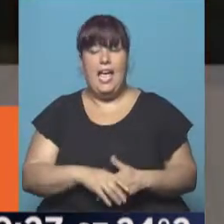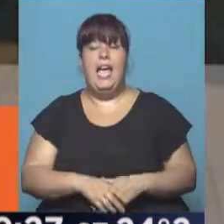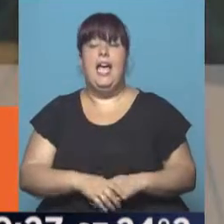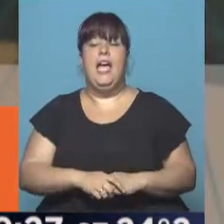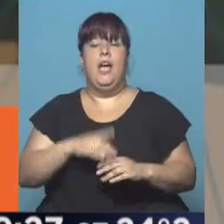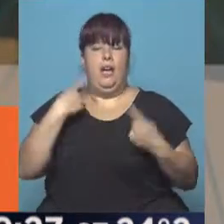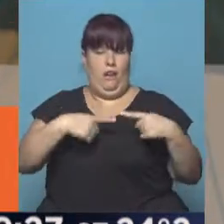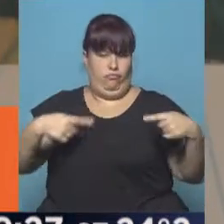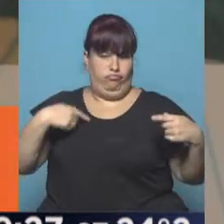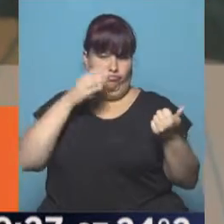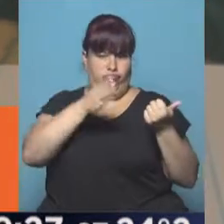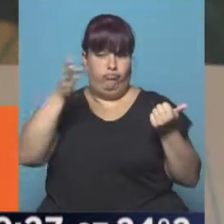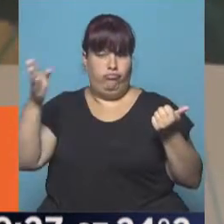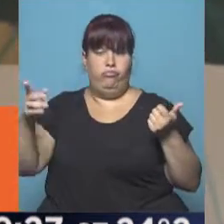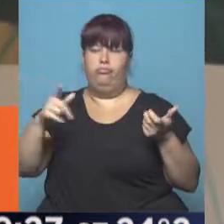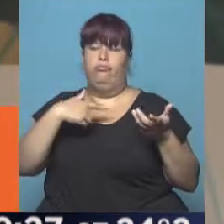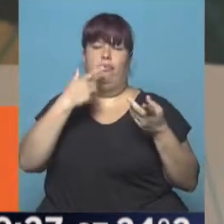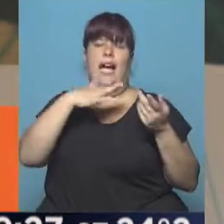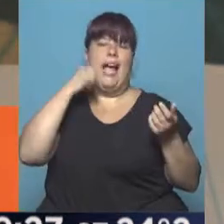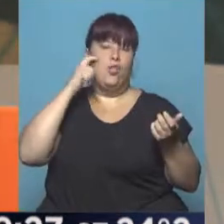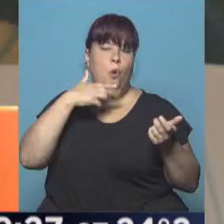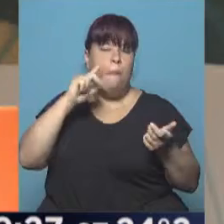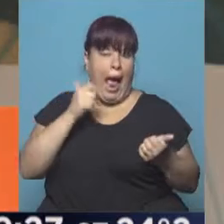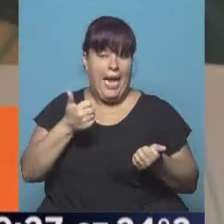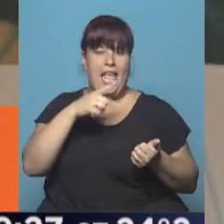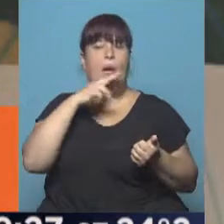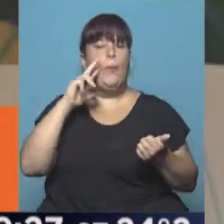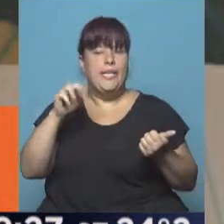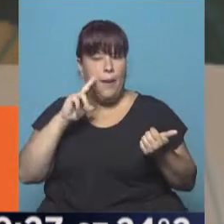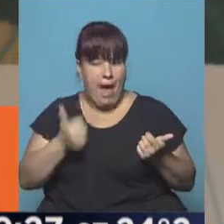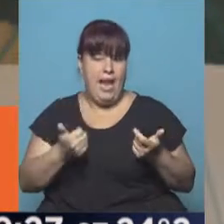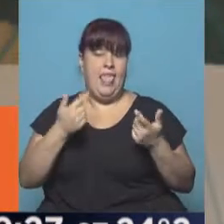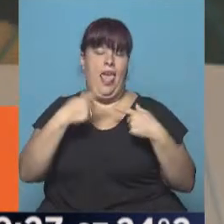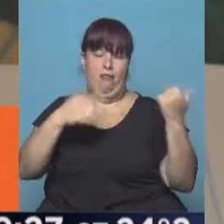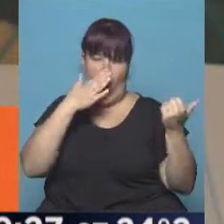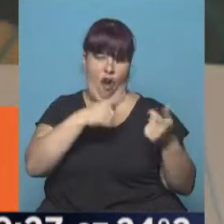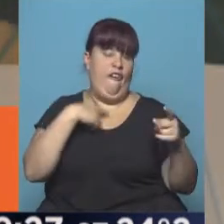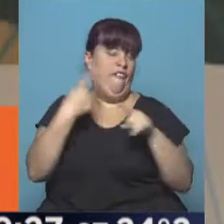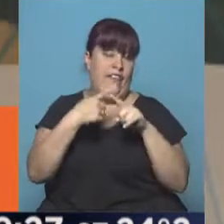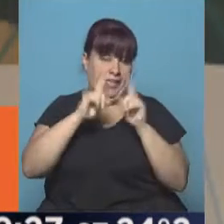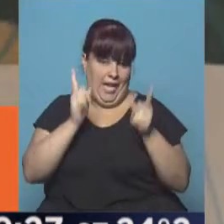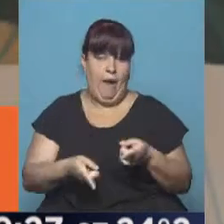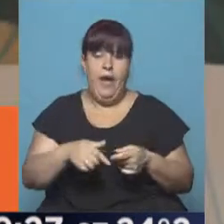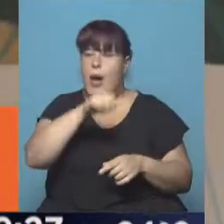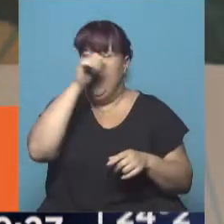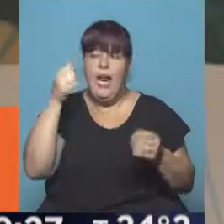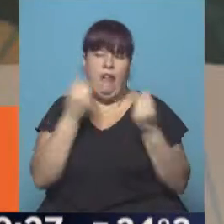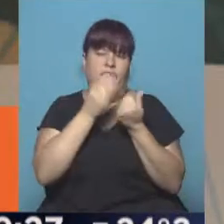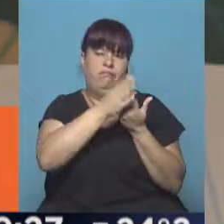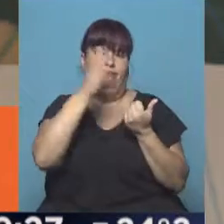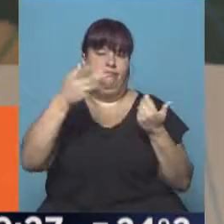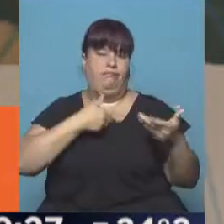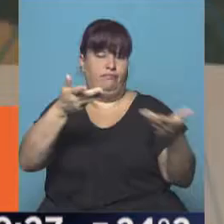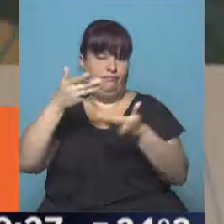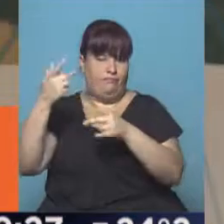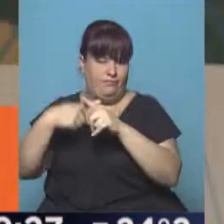en varios de ellos, Jesús María, por supuesto, Villa María también, en fin, en otros festivales también. El verano son muchos los festivales que se